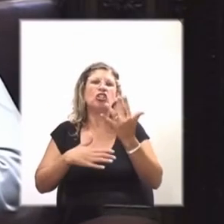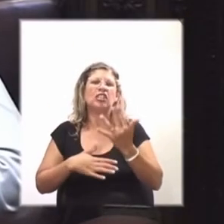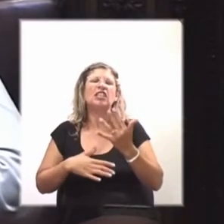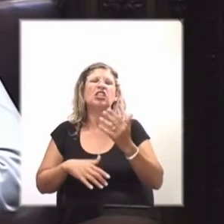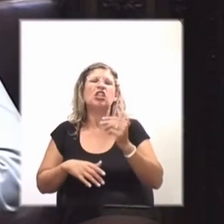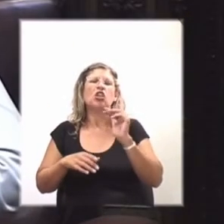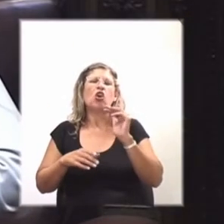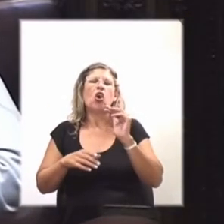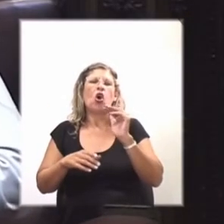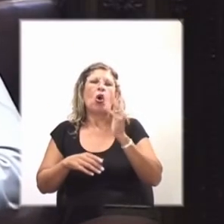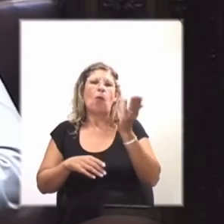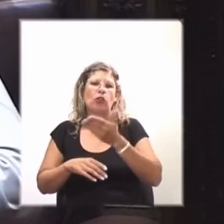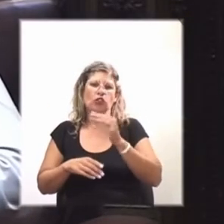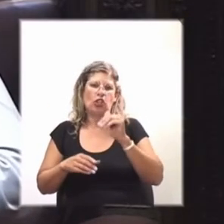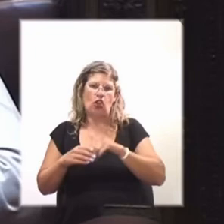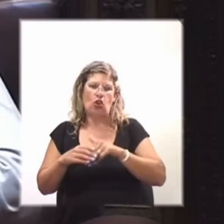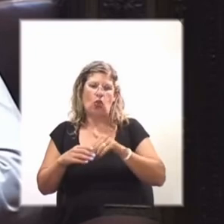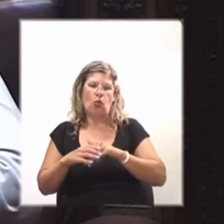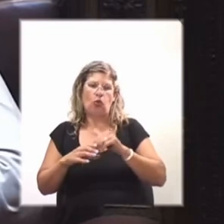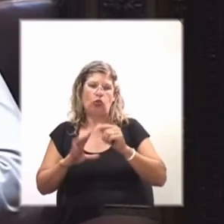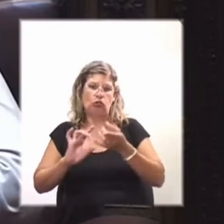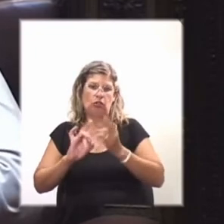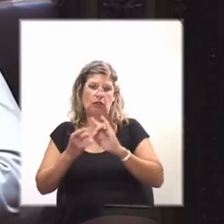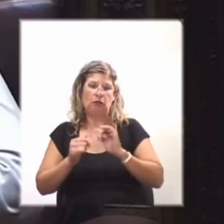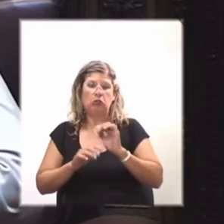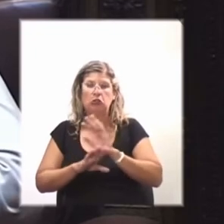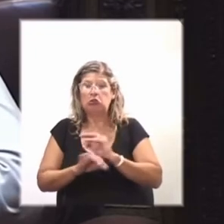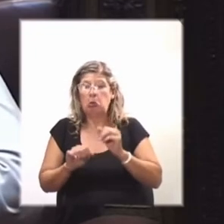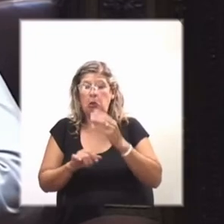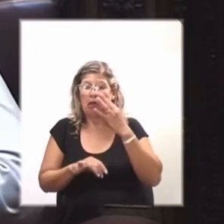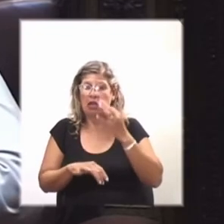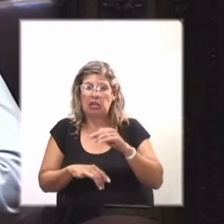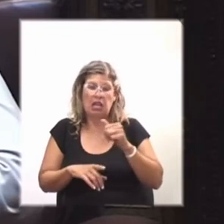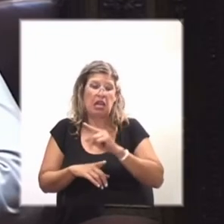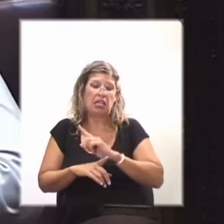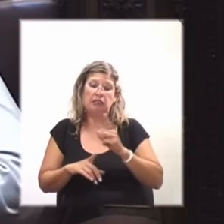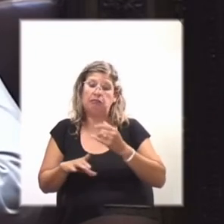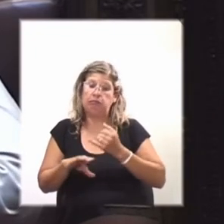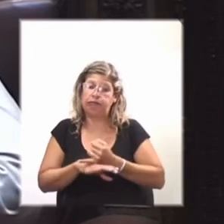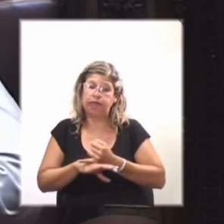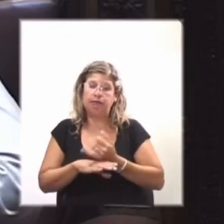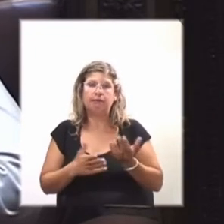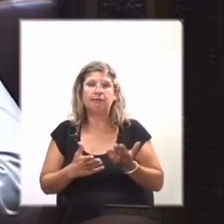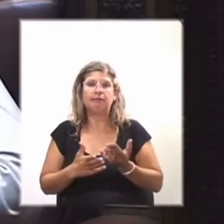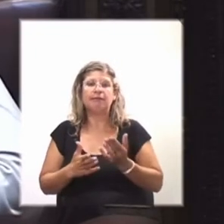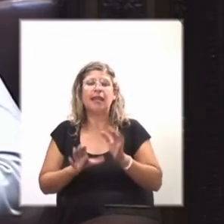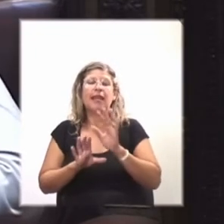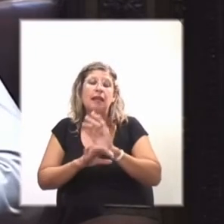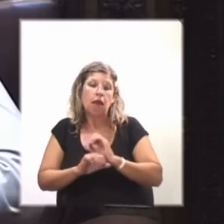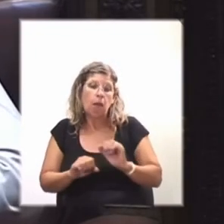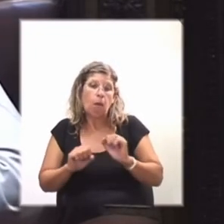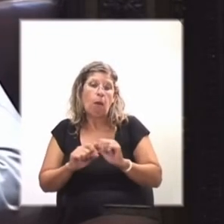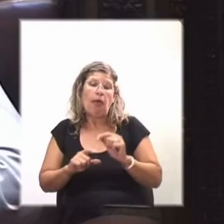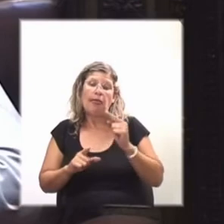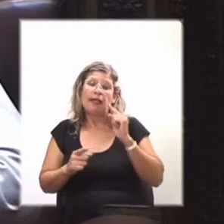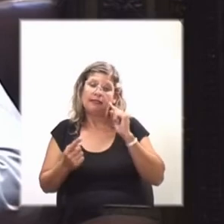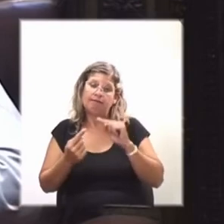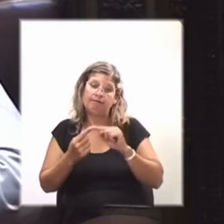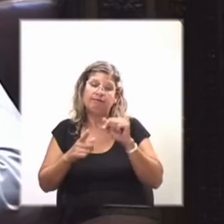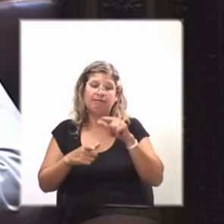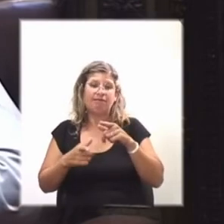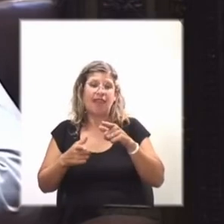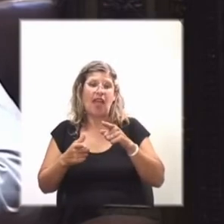Parlamento. Incomprensible, improcedente y desacertado. Tal vez la finalidad fue construir